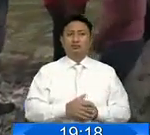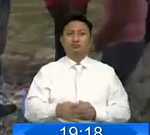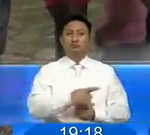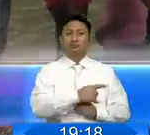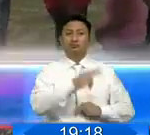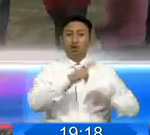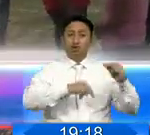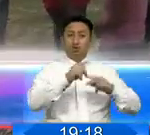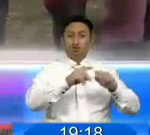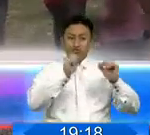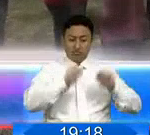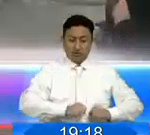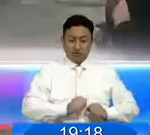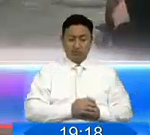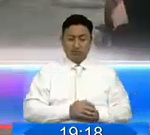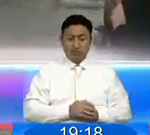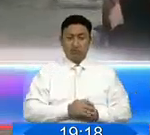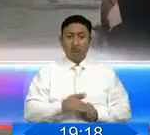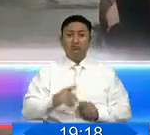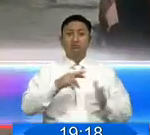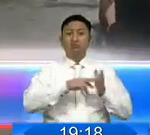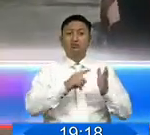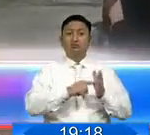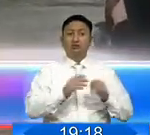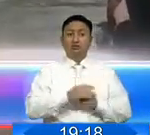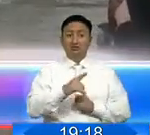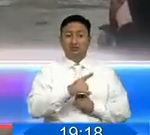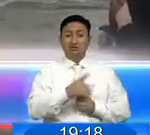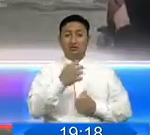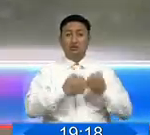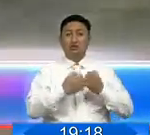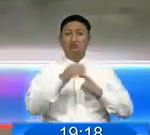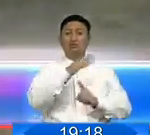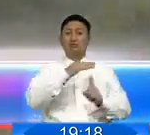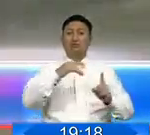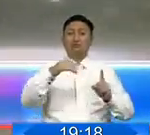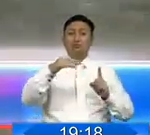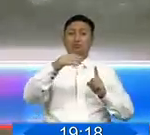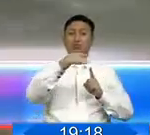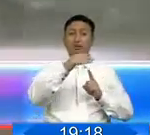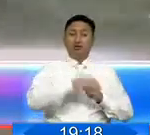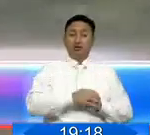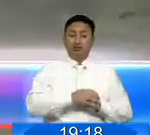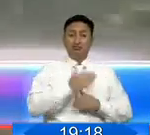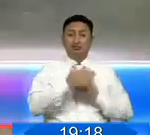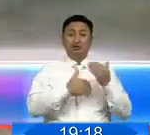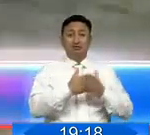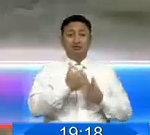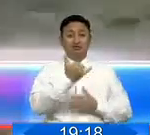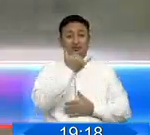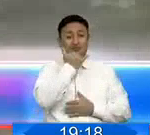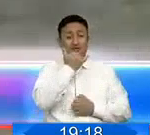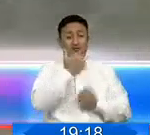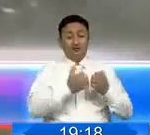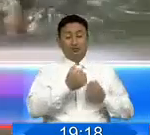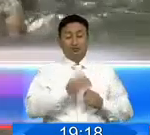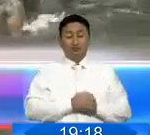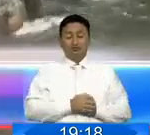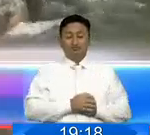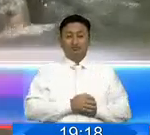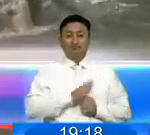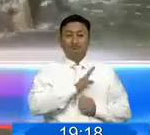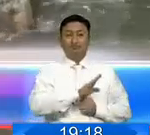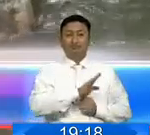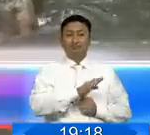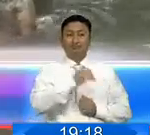se construya, advierten, sería aceptar un enorme daño ambiental con consecuencias irreparables para una de las cuencas hidrográficas